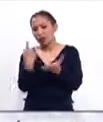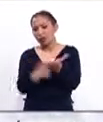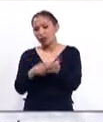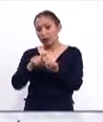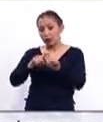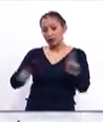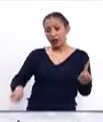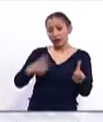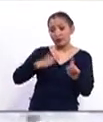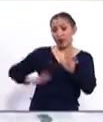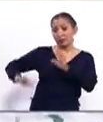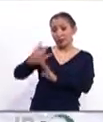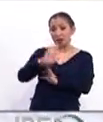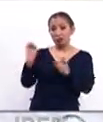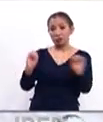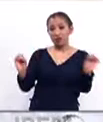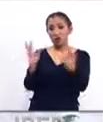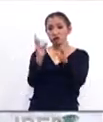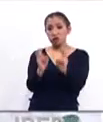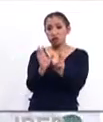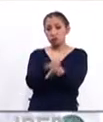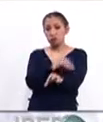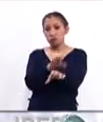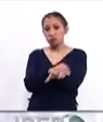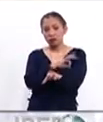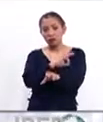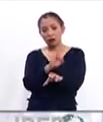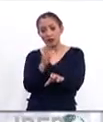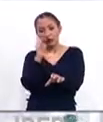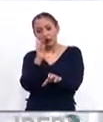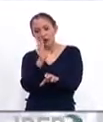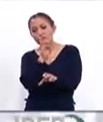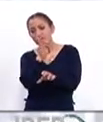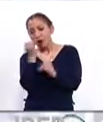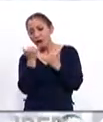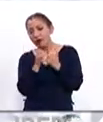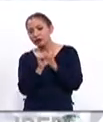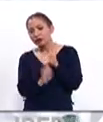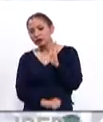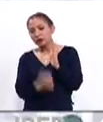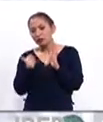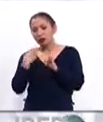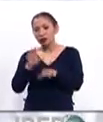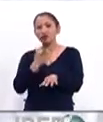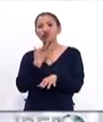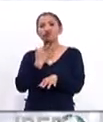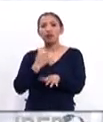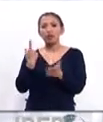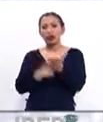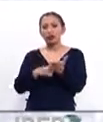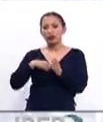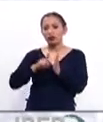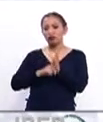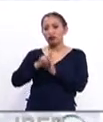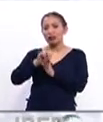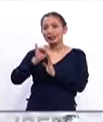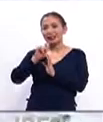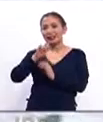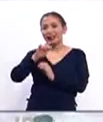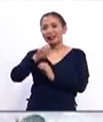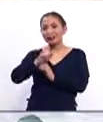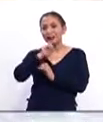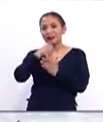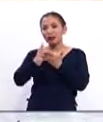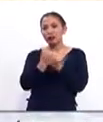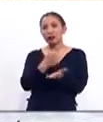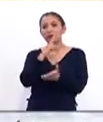son diferentes en un ambiente de microgravedad puede llevarnos a tener mejores sistemas de combustible en los satélites e incluso